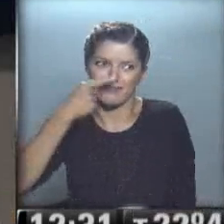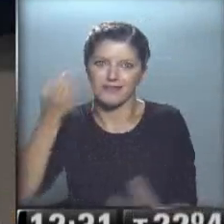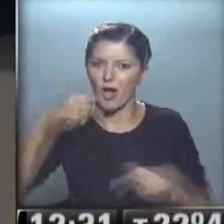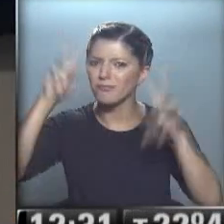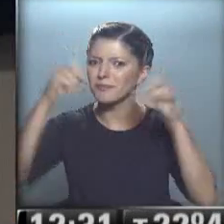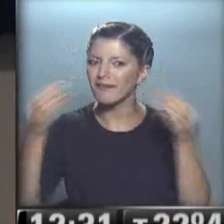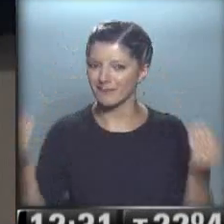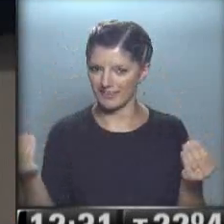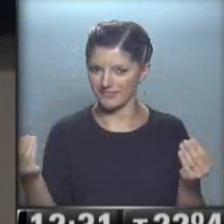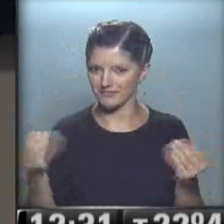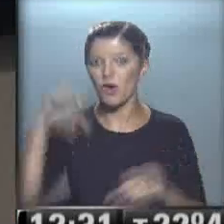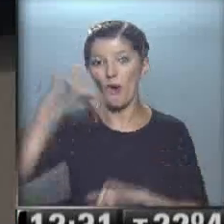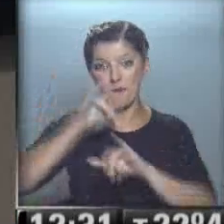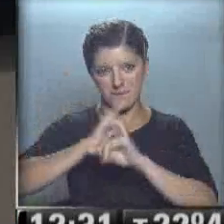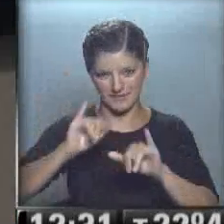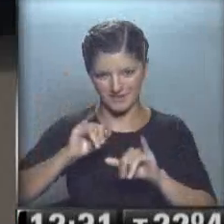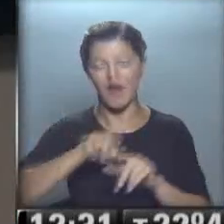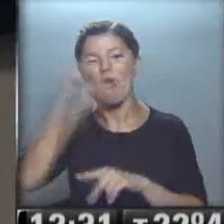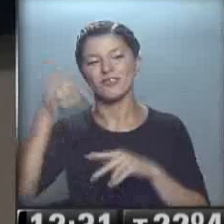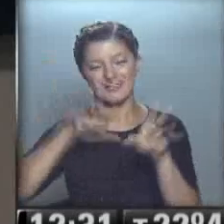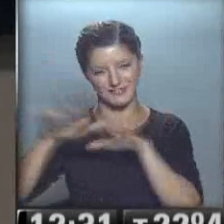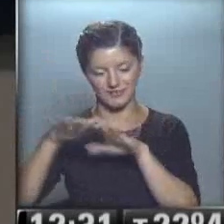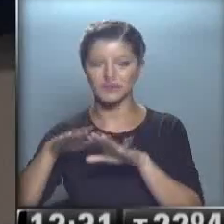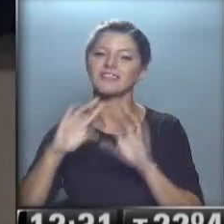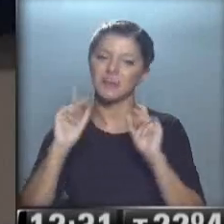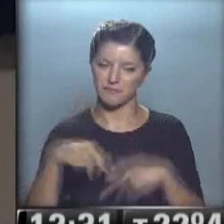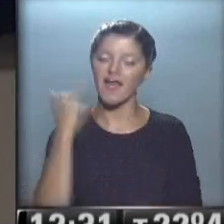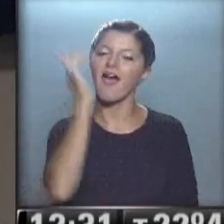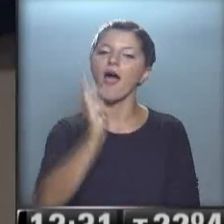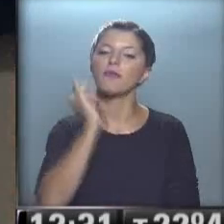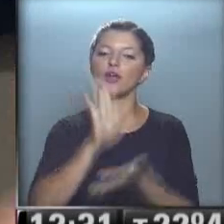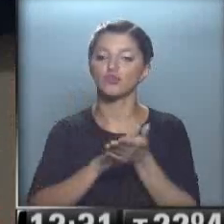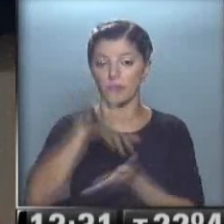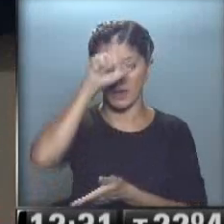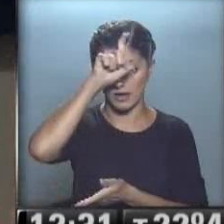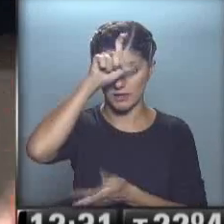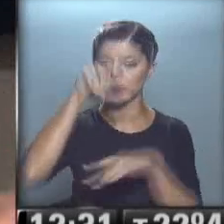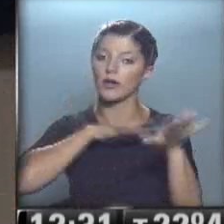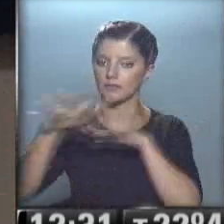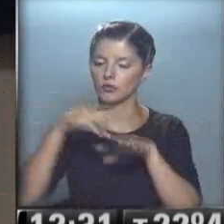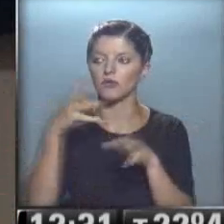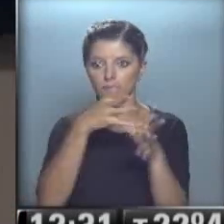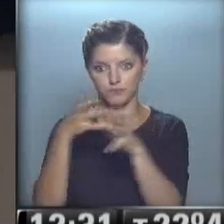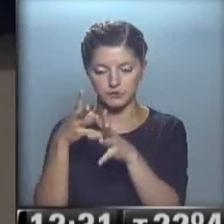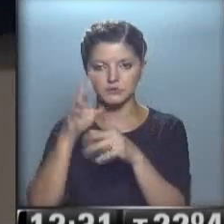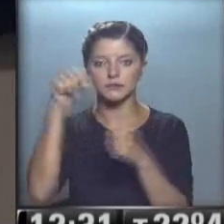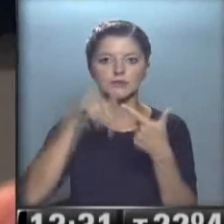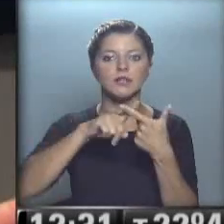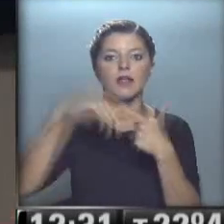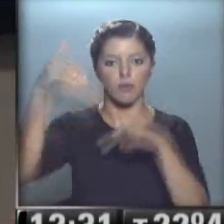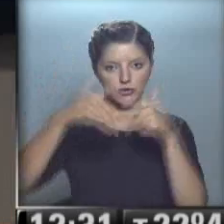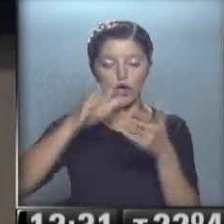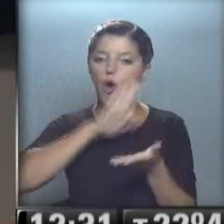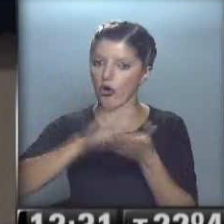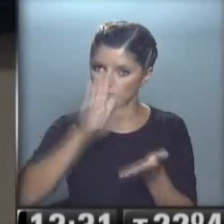temas que vamos a desarrollar en el programa entre otras cosas por supuesto vamos a hablar de de Egipto lo que está pasando con las fuerzas armadas las elecciones otra